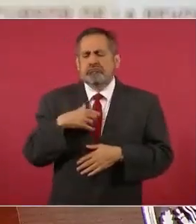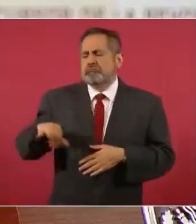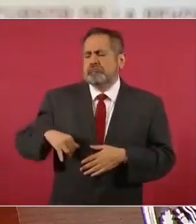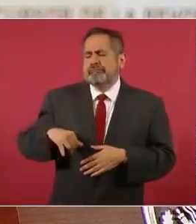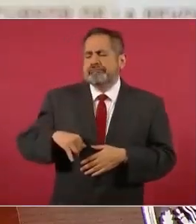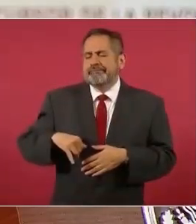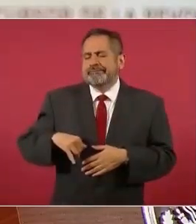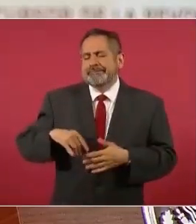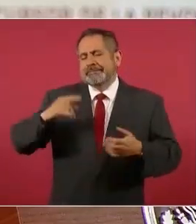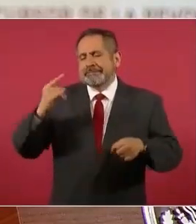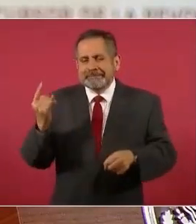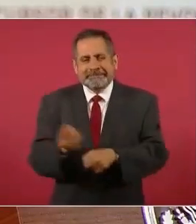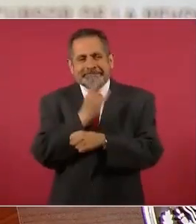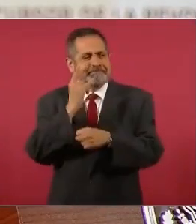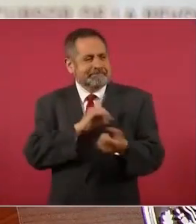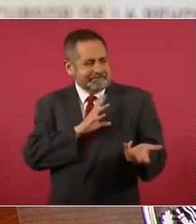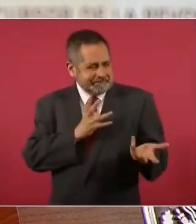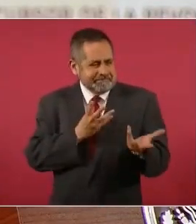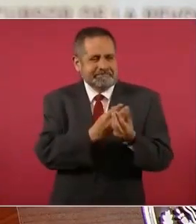pues todo eso